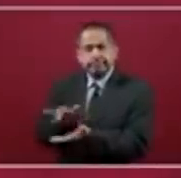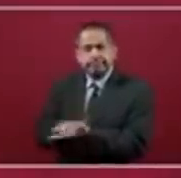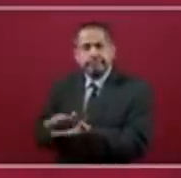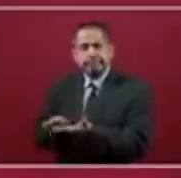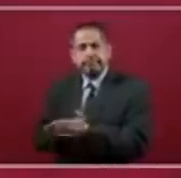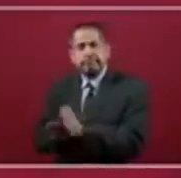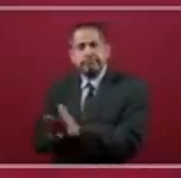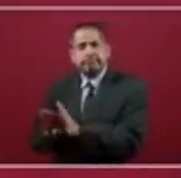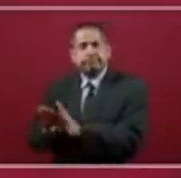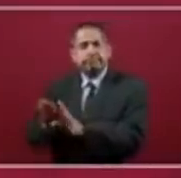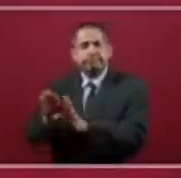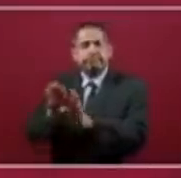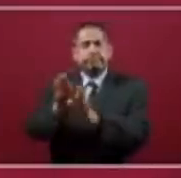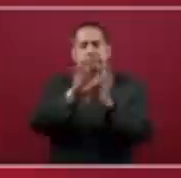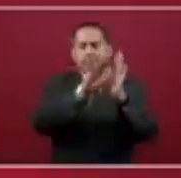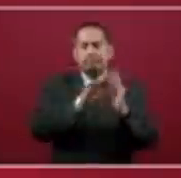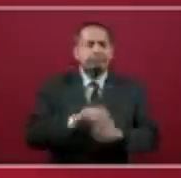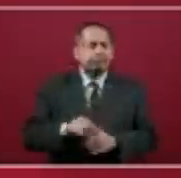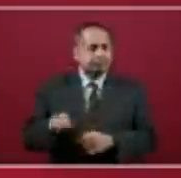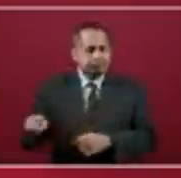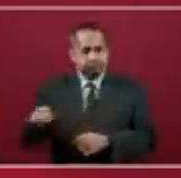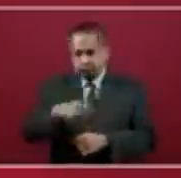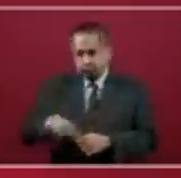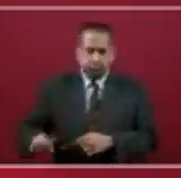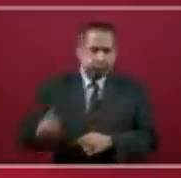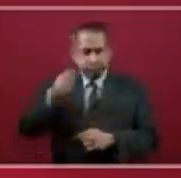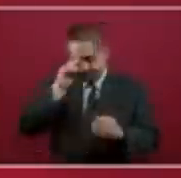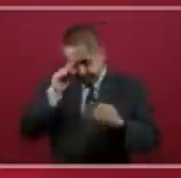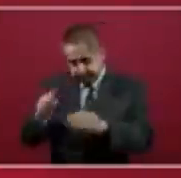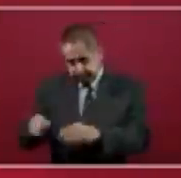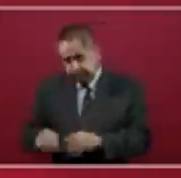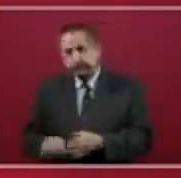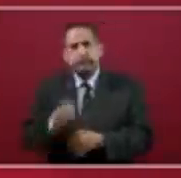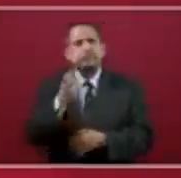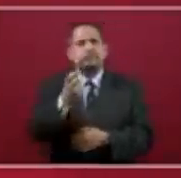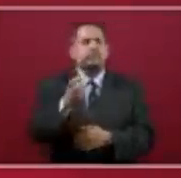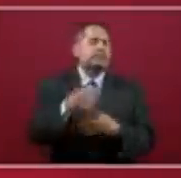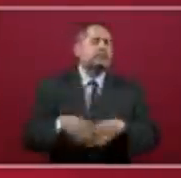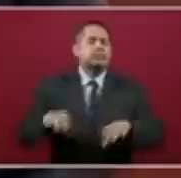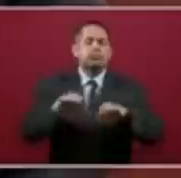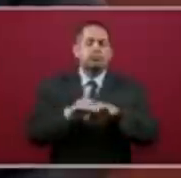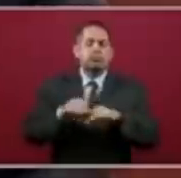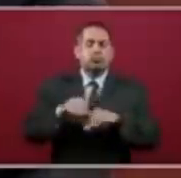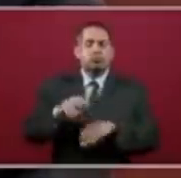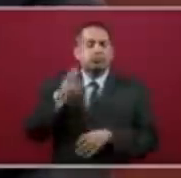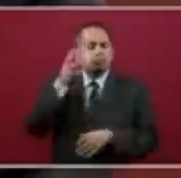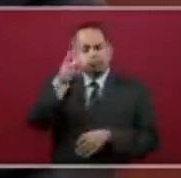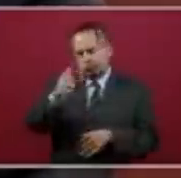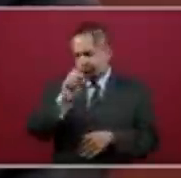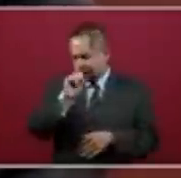muy importante. Entonces, por eso tenemos confianza que va a salir